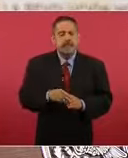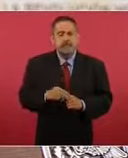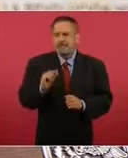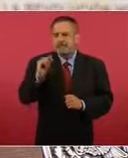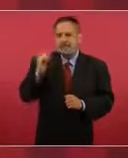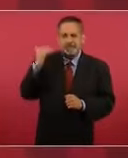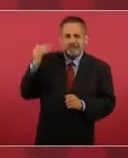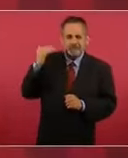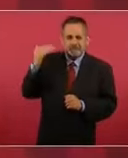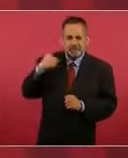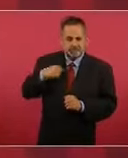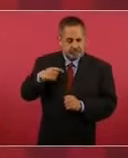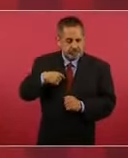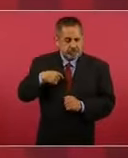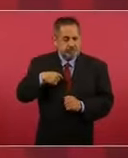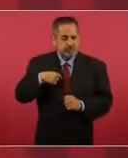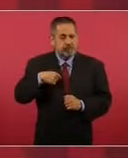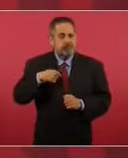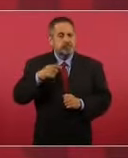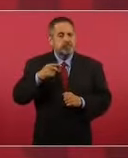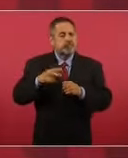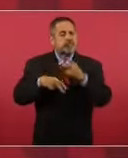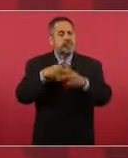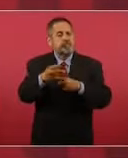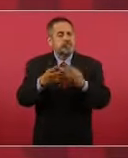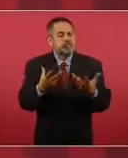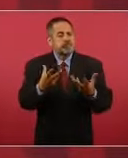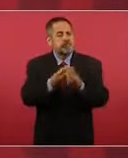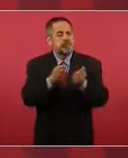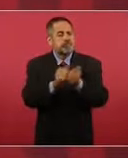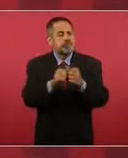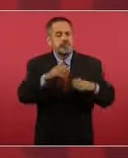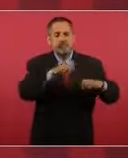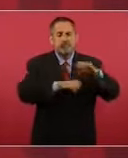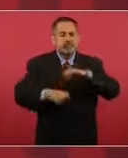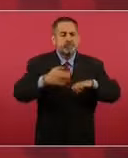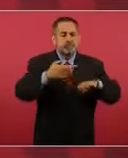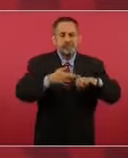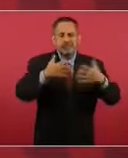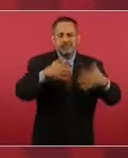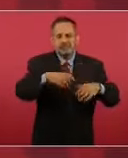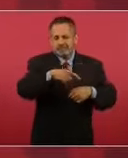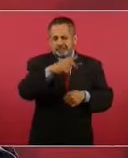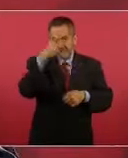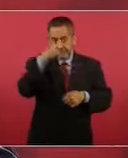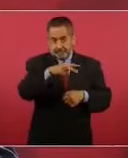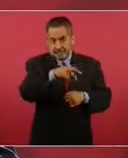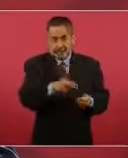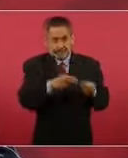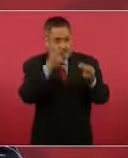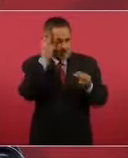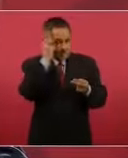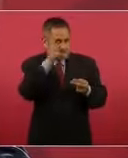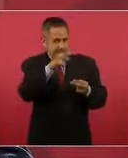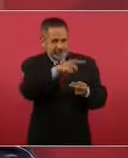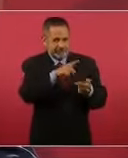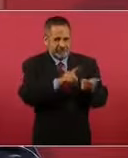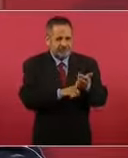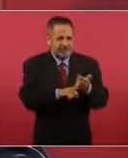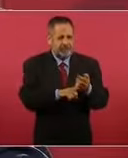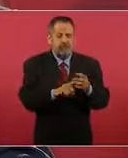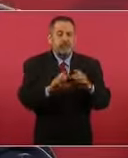estuve con los empresarios de mexico el consejo con el